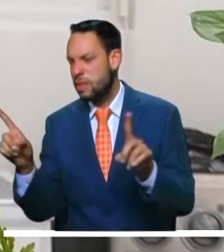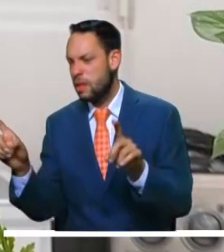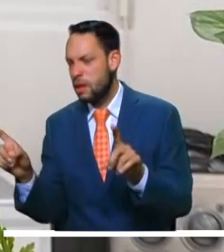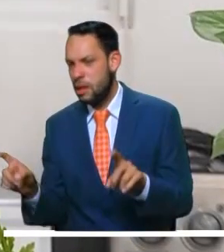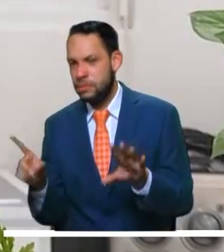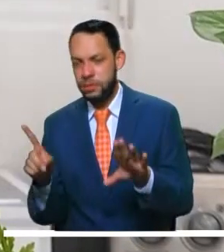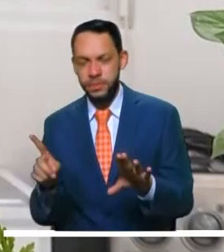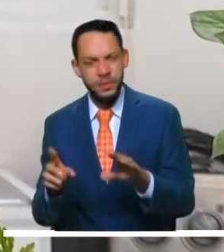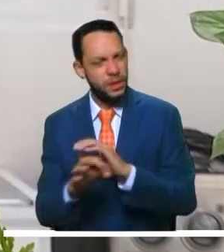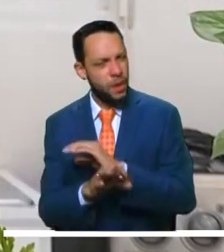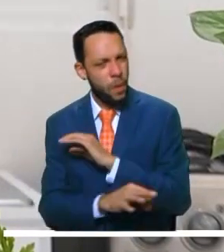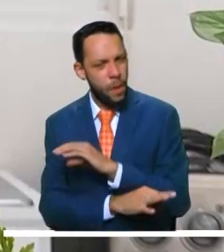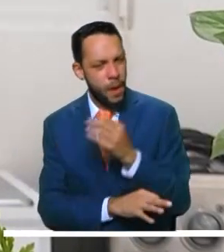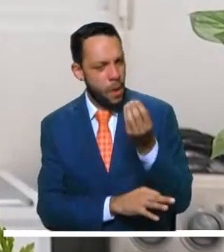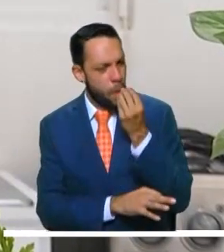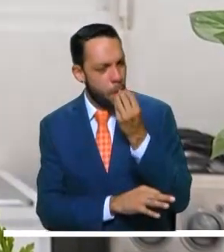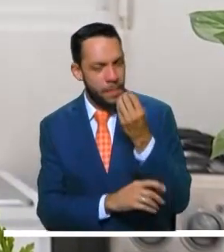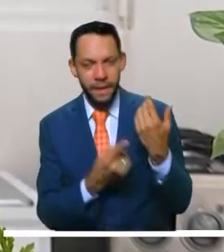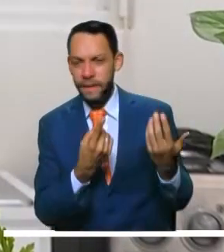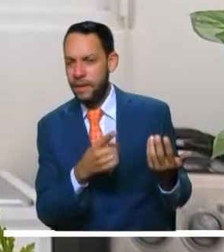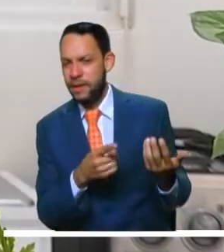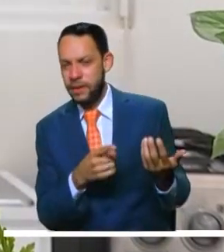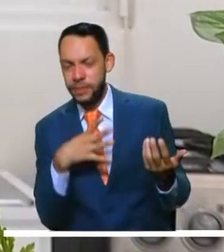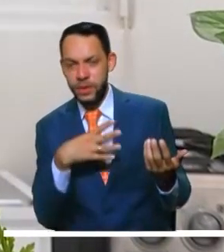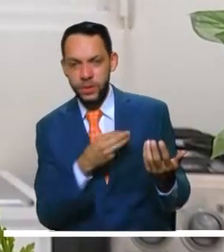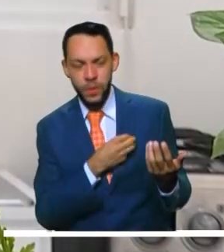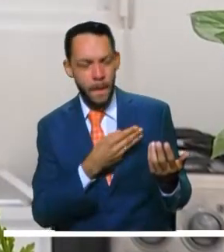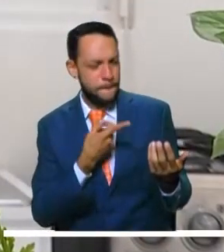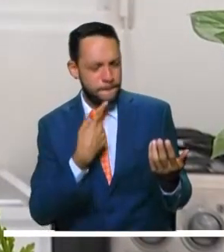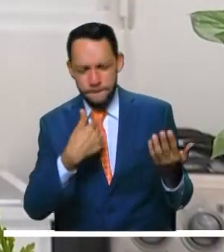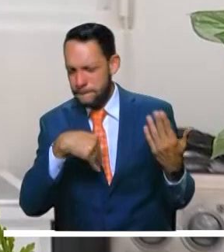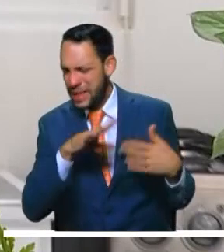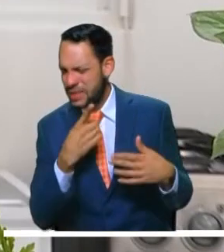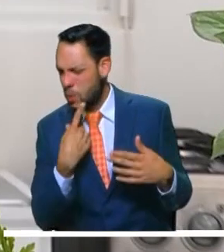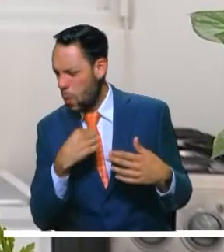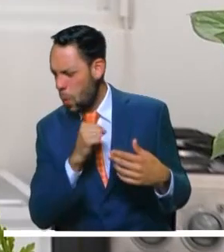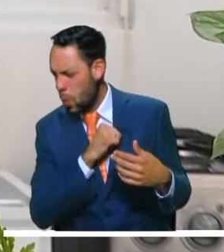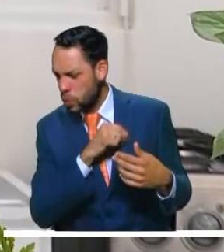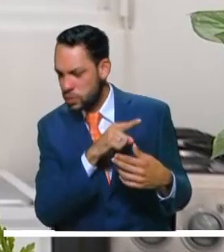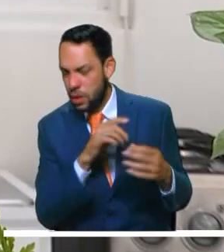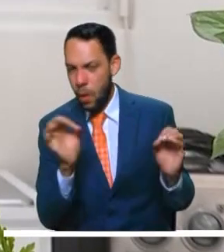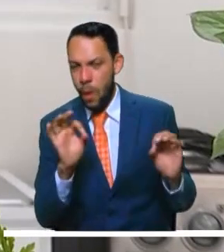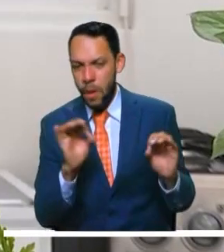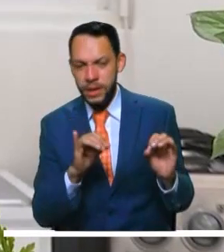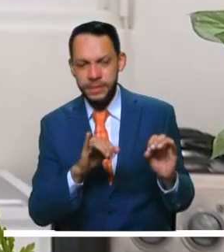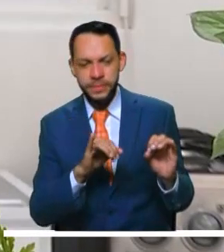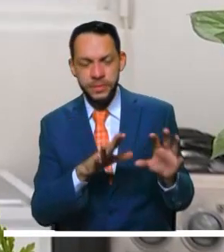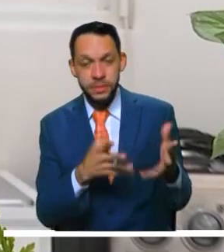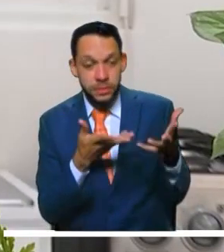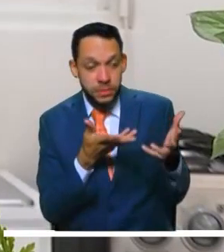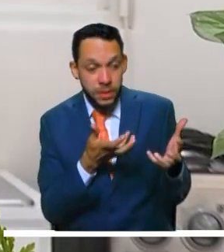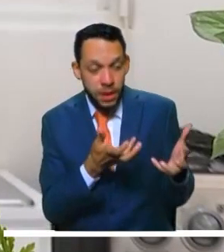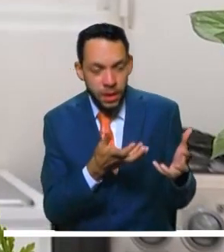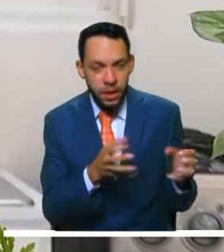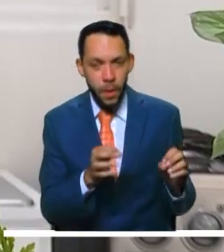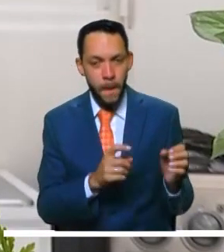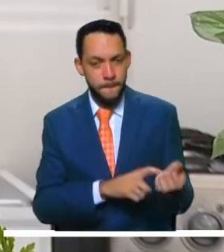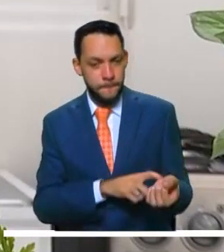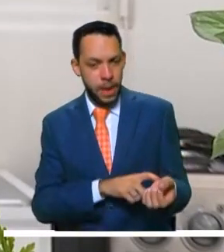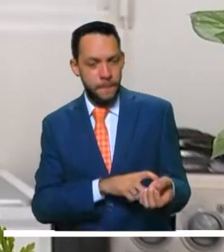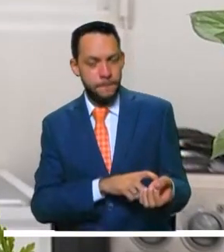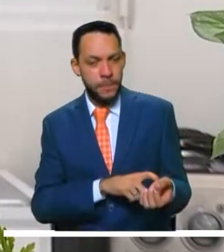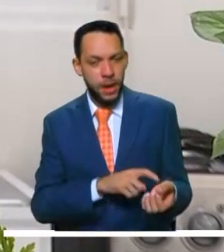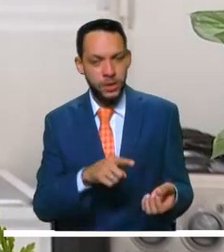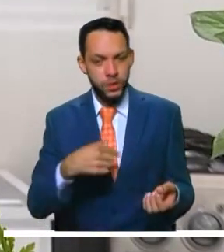la psiconutrición. ¿Comemos por gusto, por ansiedad, por deseo? ¿Cómo es mi personalidad? ¿Qué represento